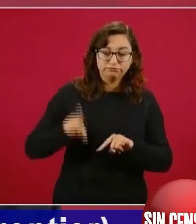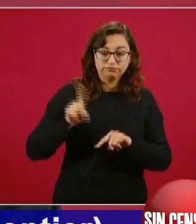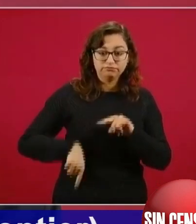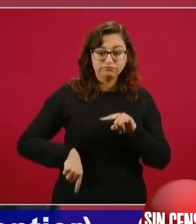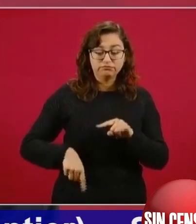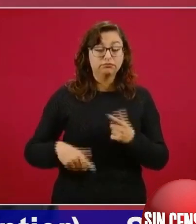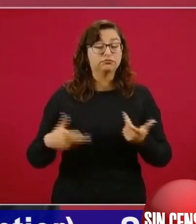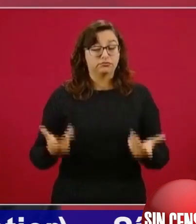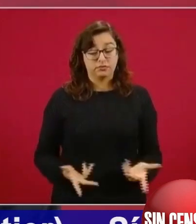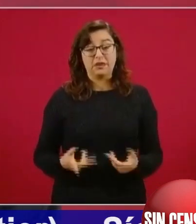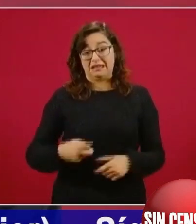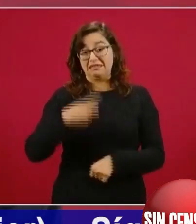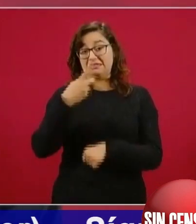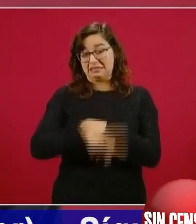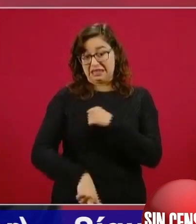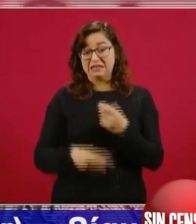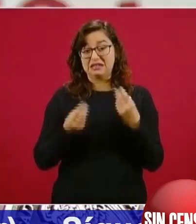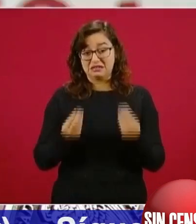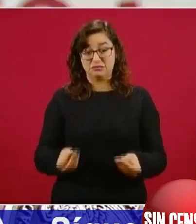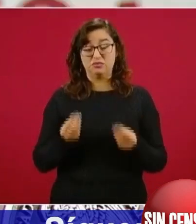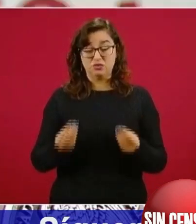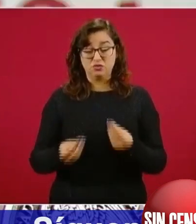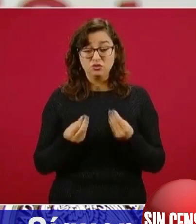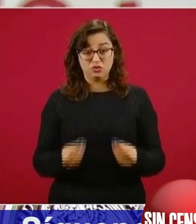porque sí nos afecta mucho.